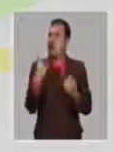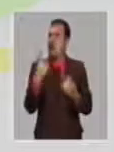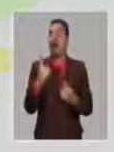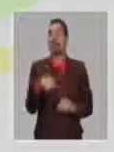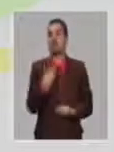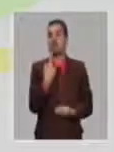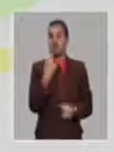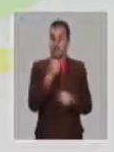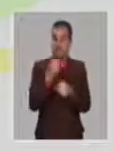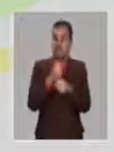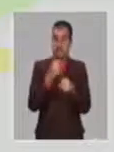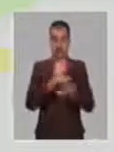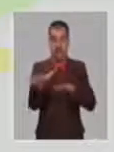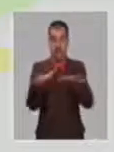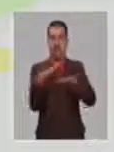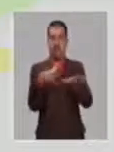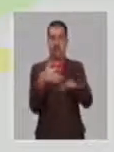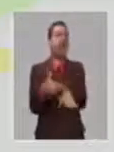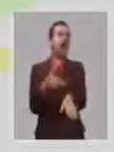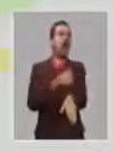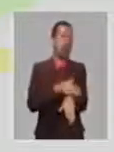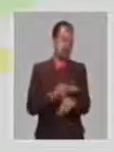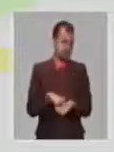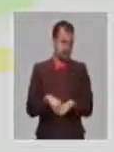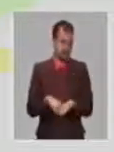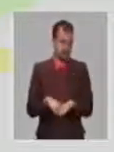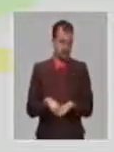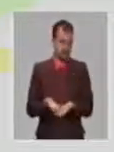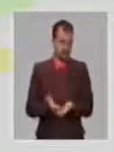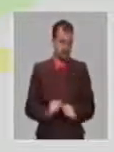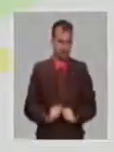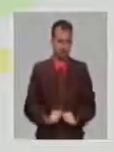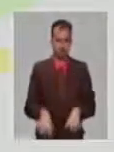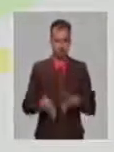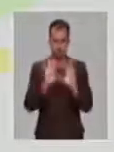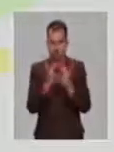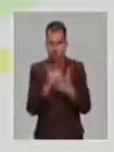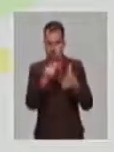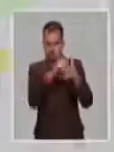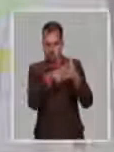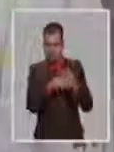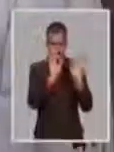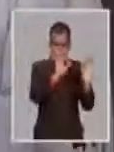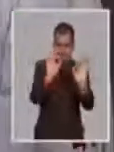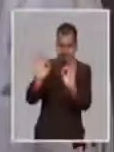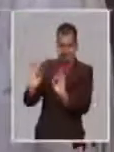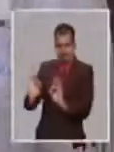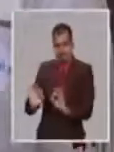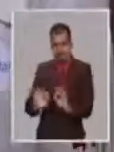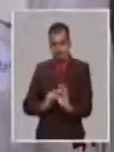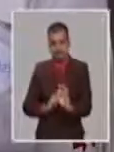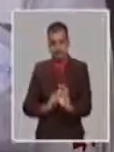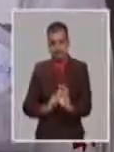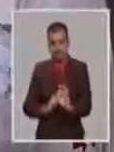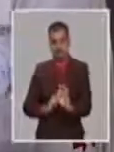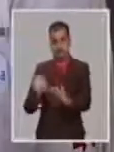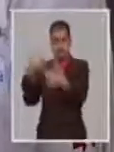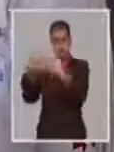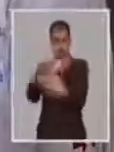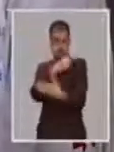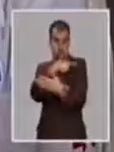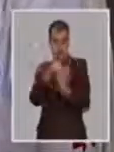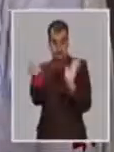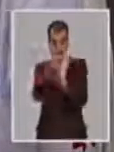en función de tenerlo todo listo, como María Eugenia explicaba, todas las condiciones que hay que tener para una vez que el CENMEC diera